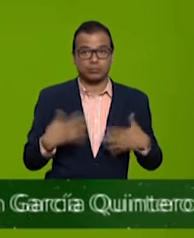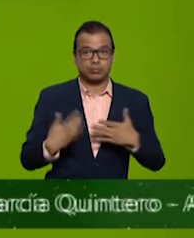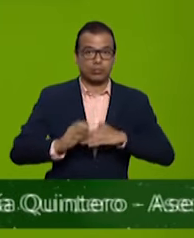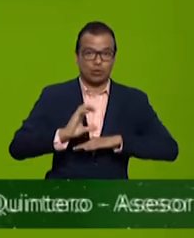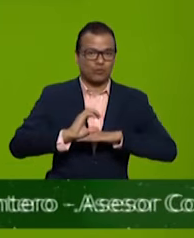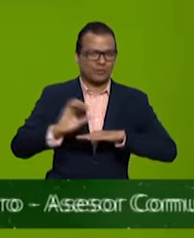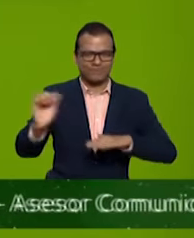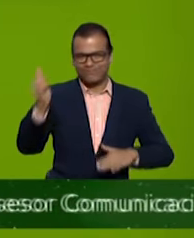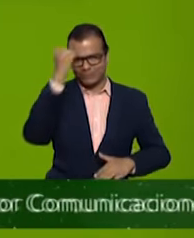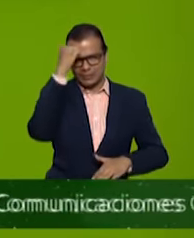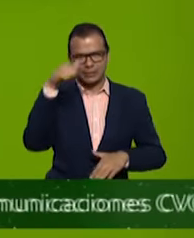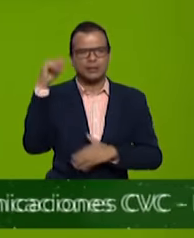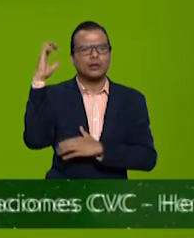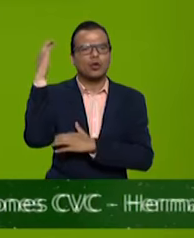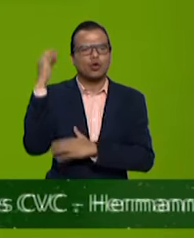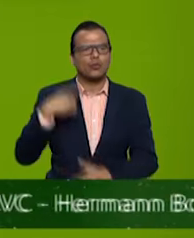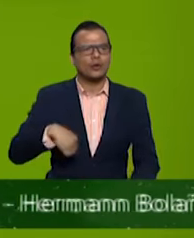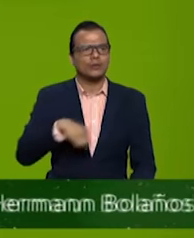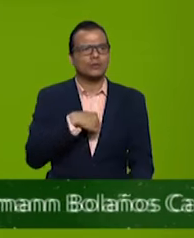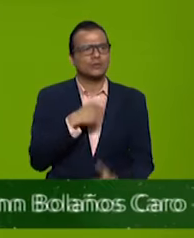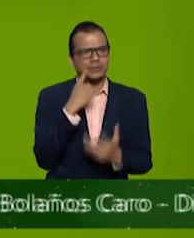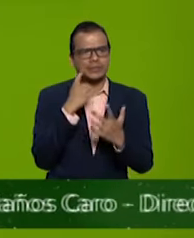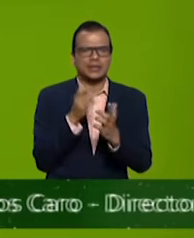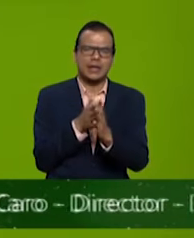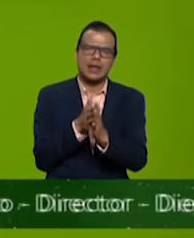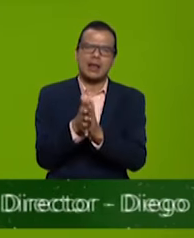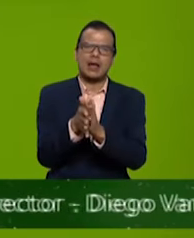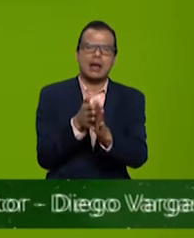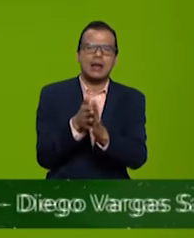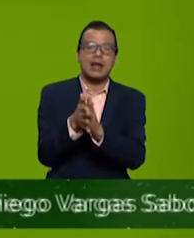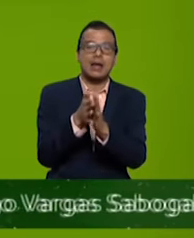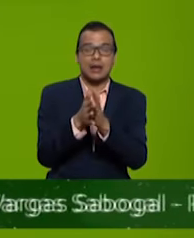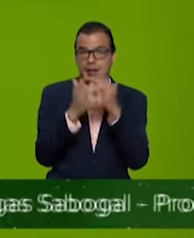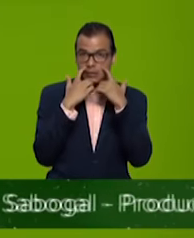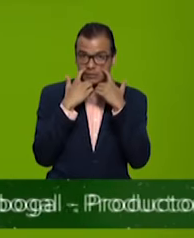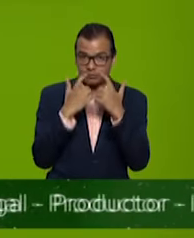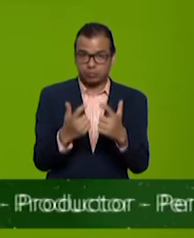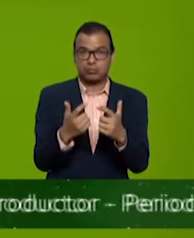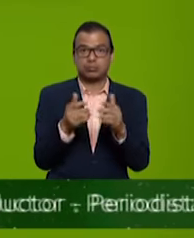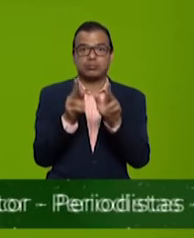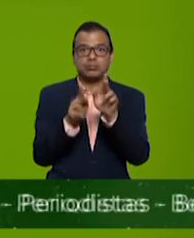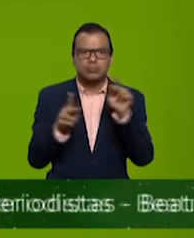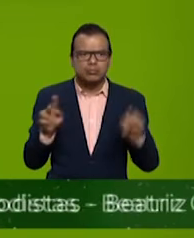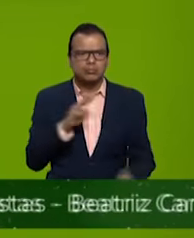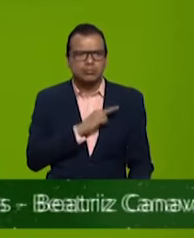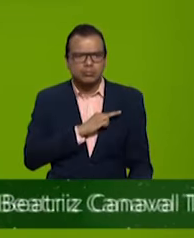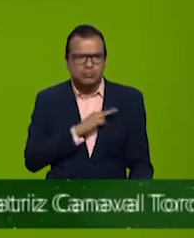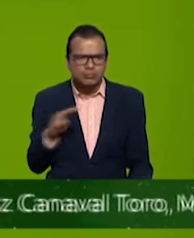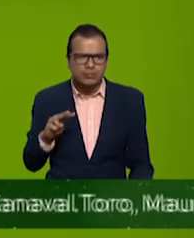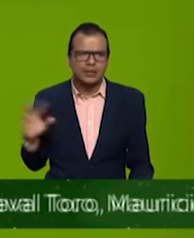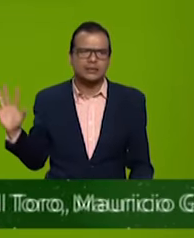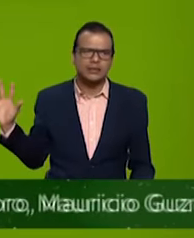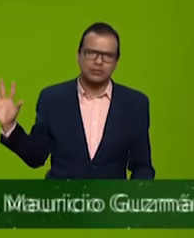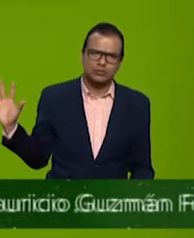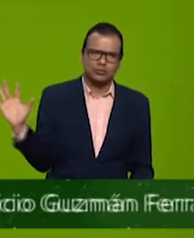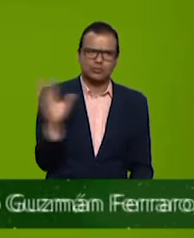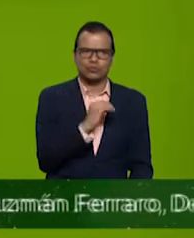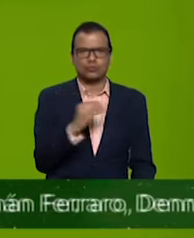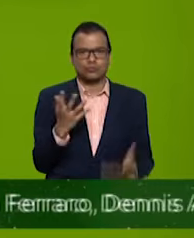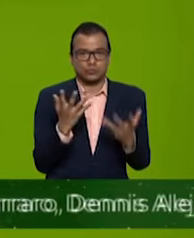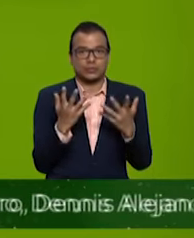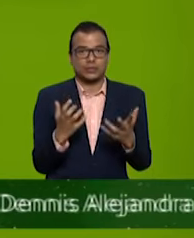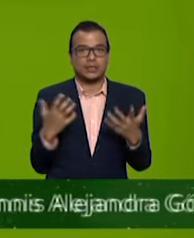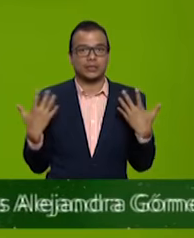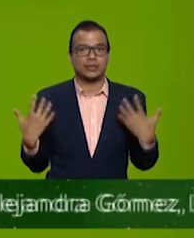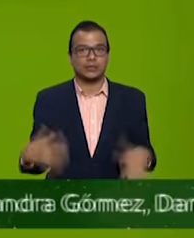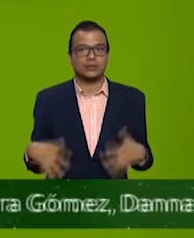país. Tenemos mucho, mucho que contarle a todos los vallecaucanos, no solo estas generaciones, sino las anteriores, de todo lo